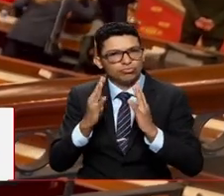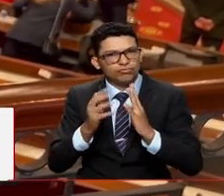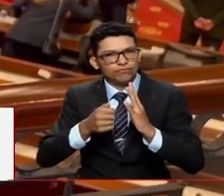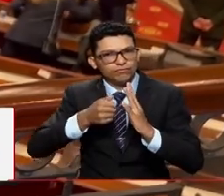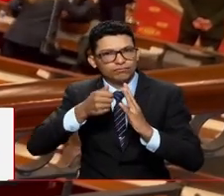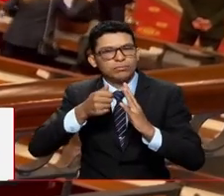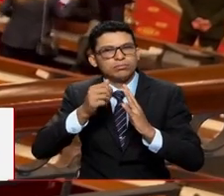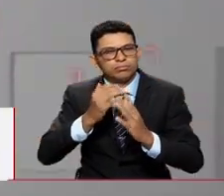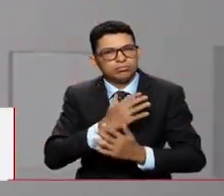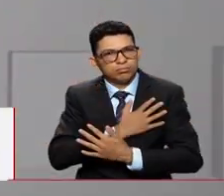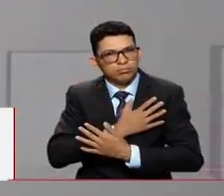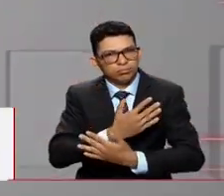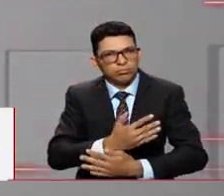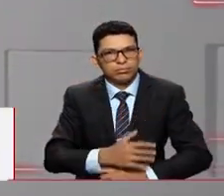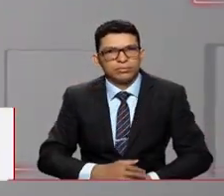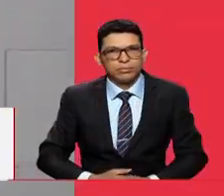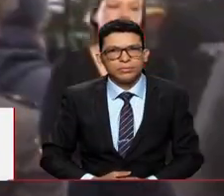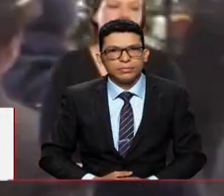sentido homenaje